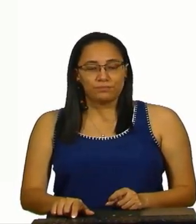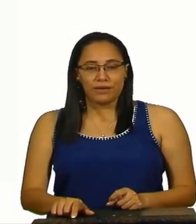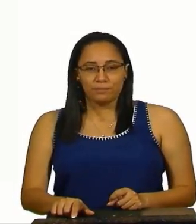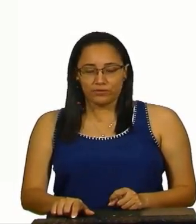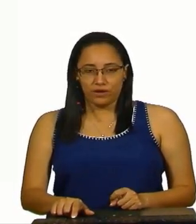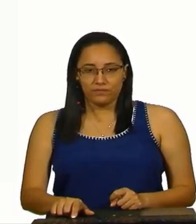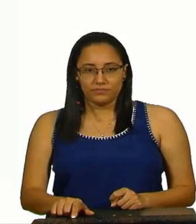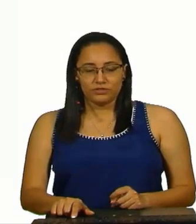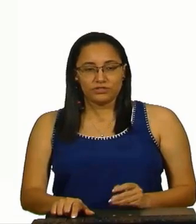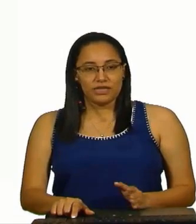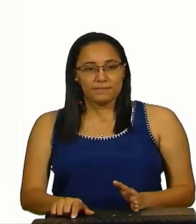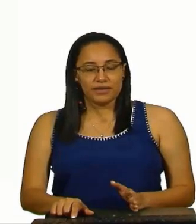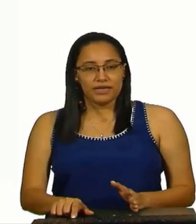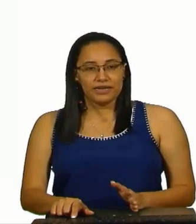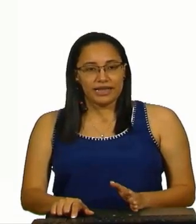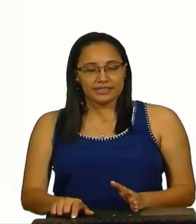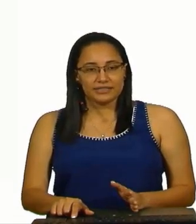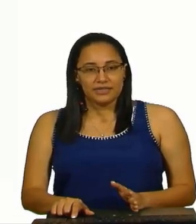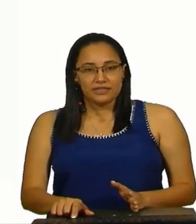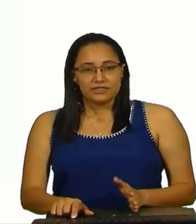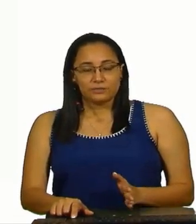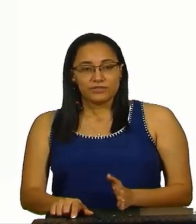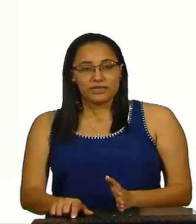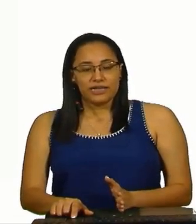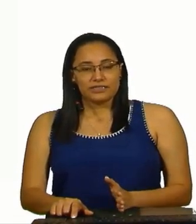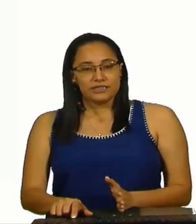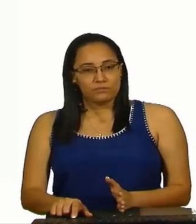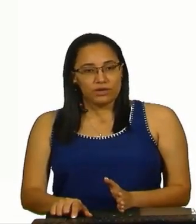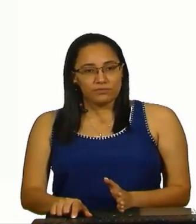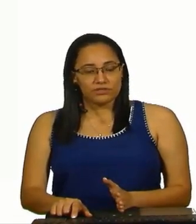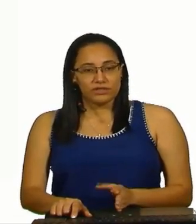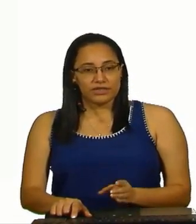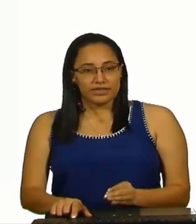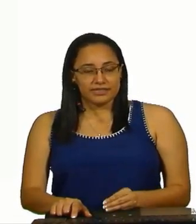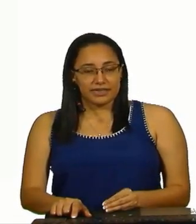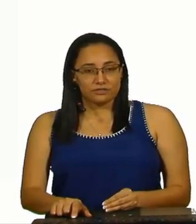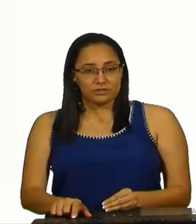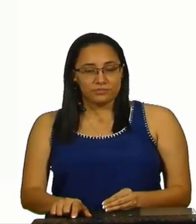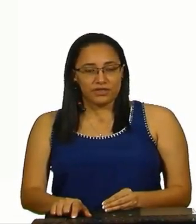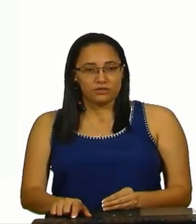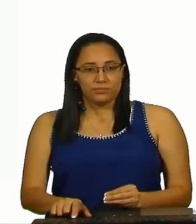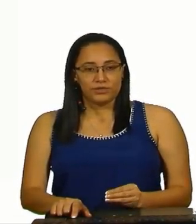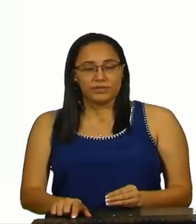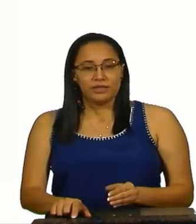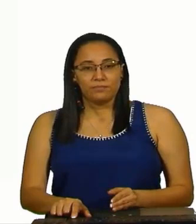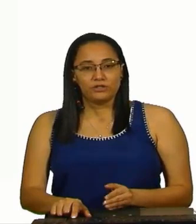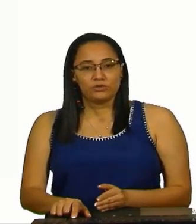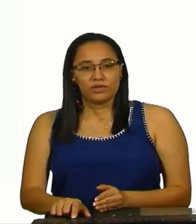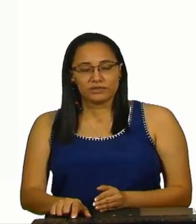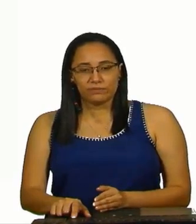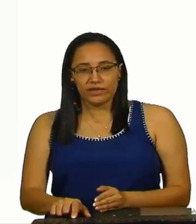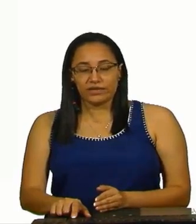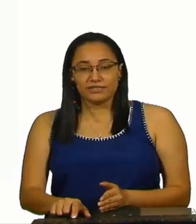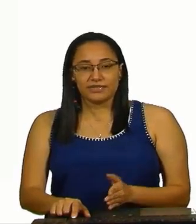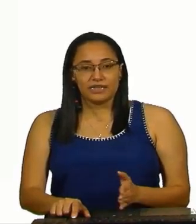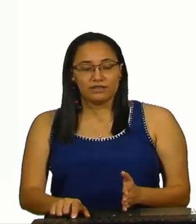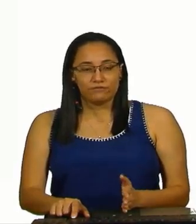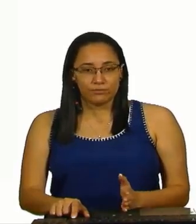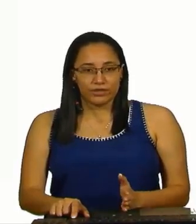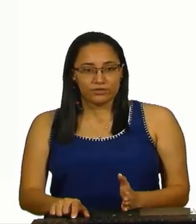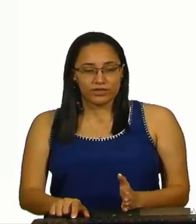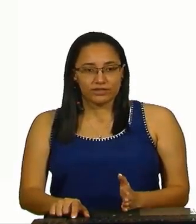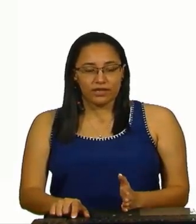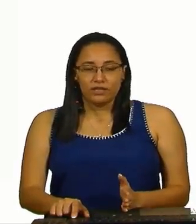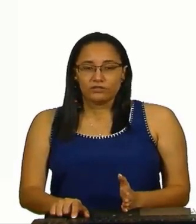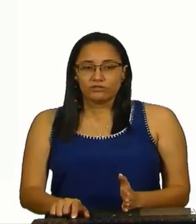you my problem. Si ustedes ven ahí let, después de let tenemos la persona que en este caso es me. No vamos a, let me to explain estaría de